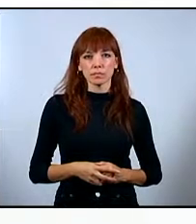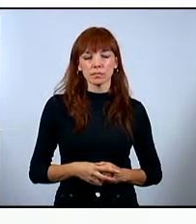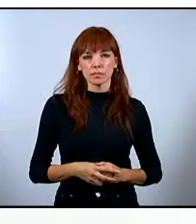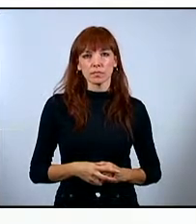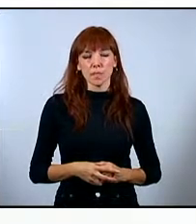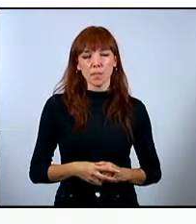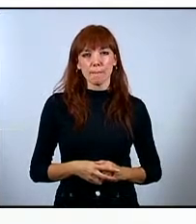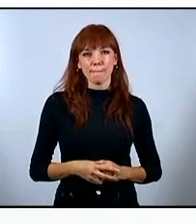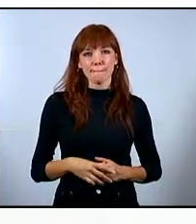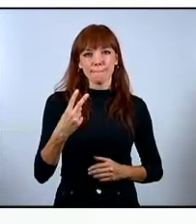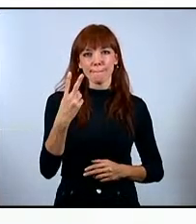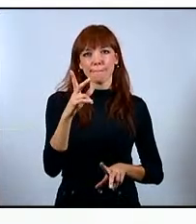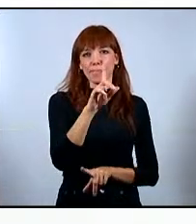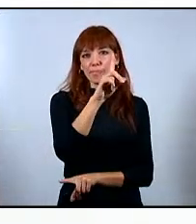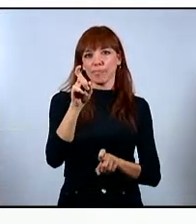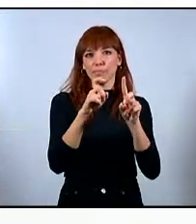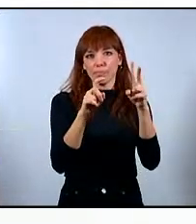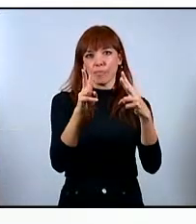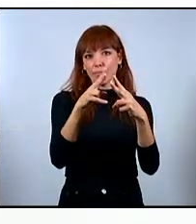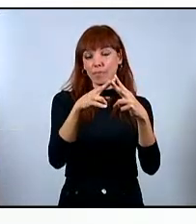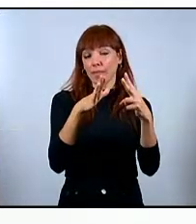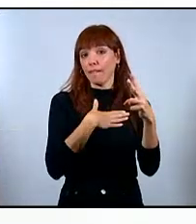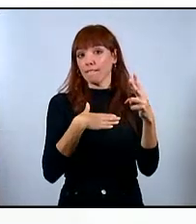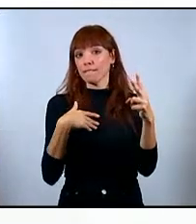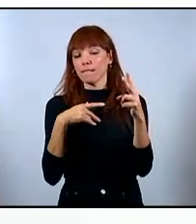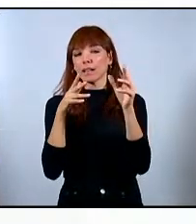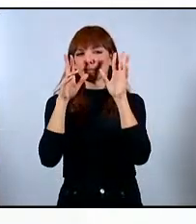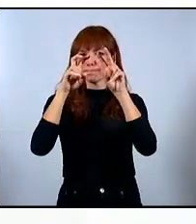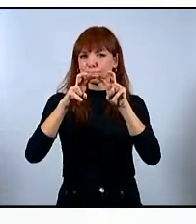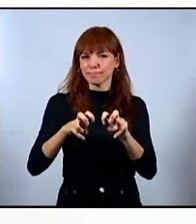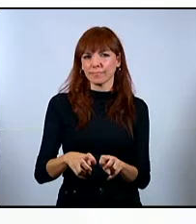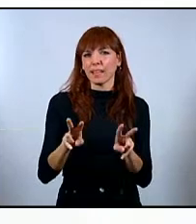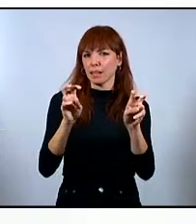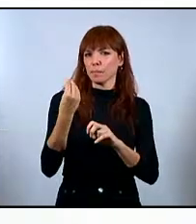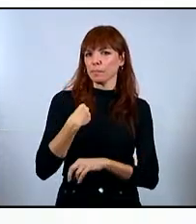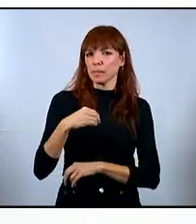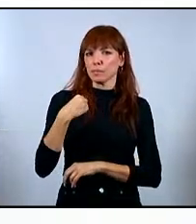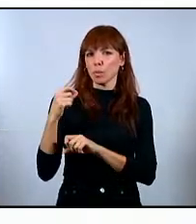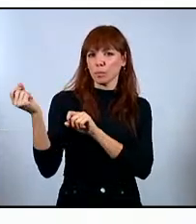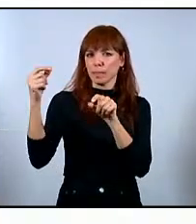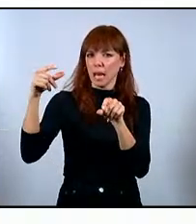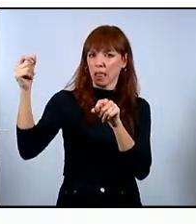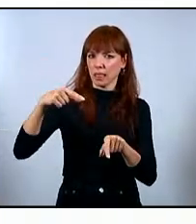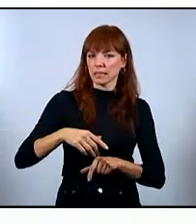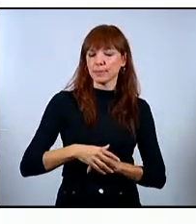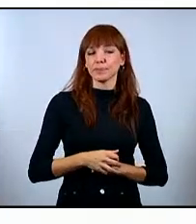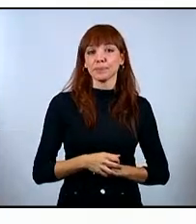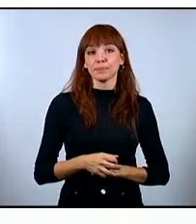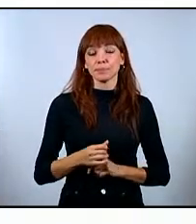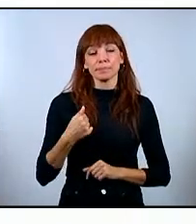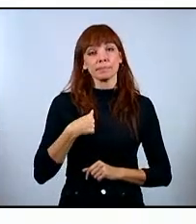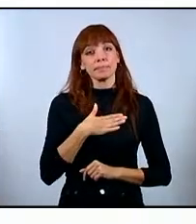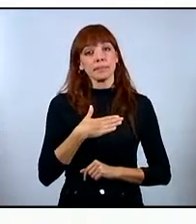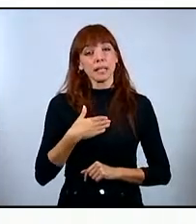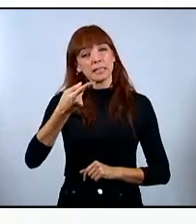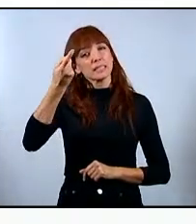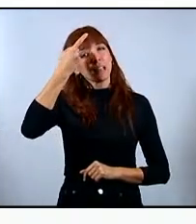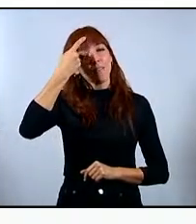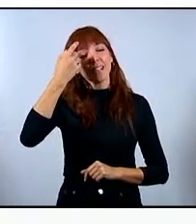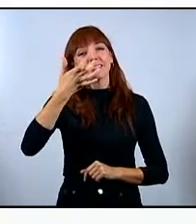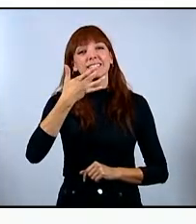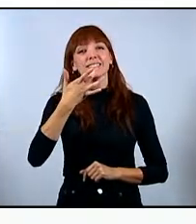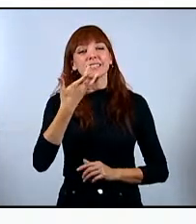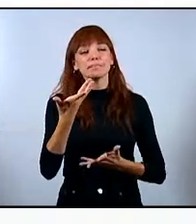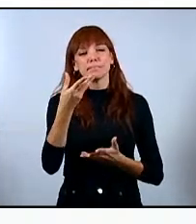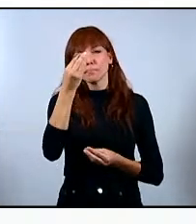Dos cuestiones. Por abundar precisamente en este asunto de los migrantes, queríamos saber si